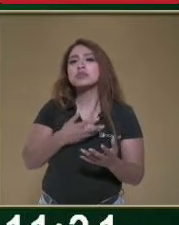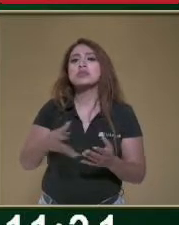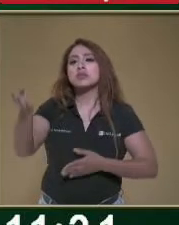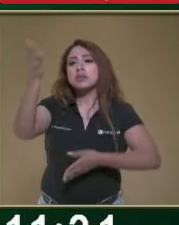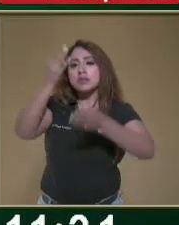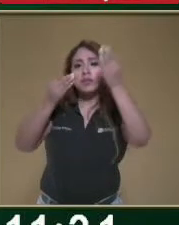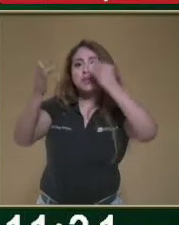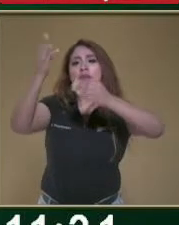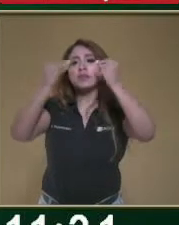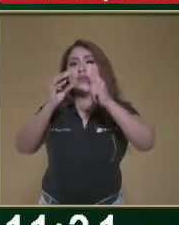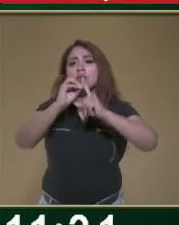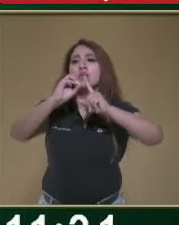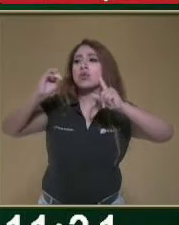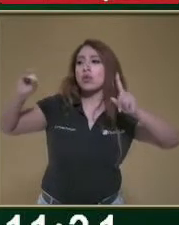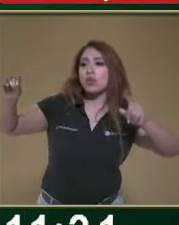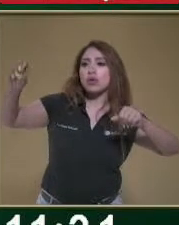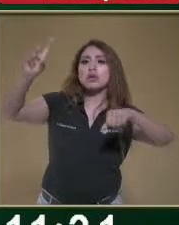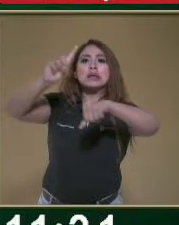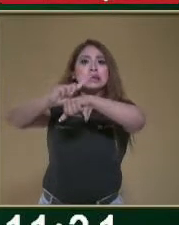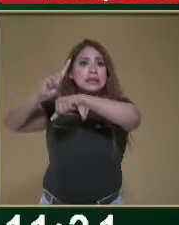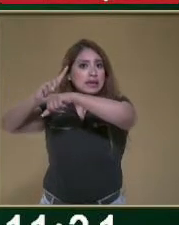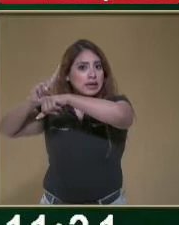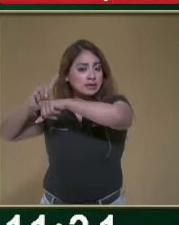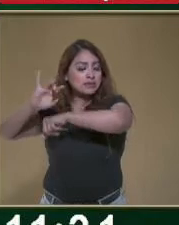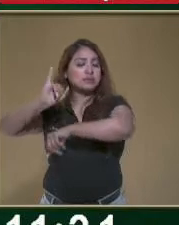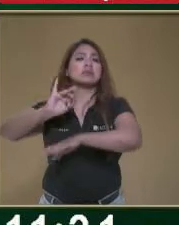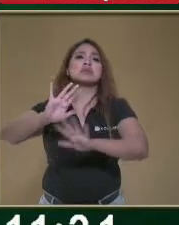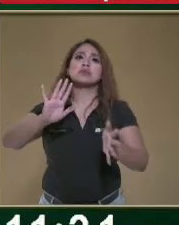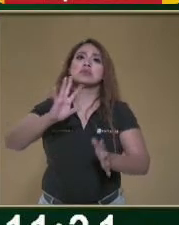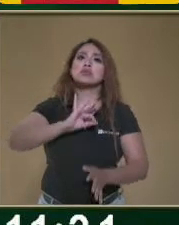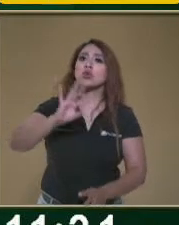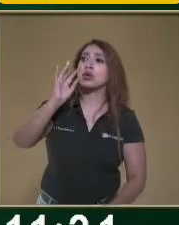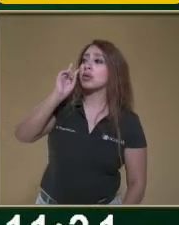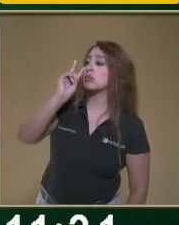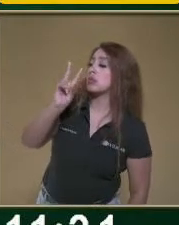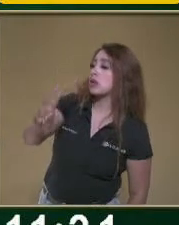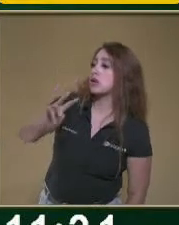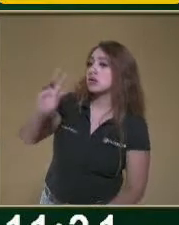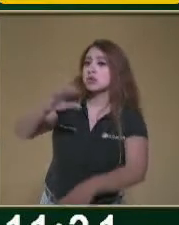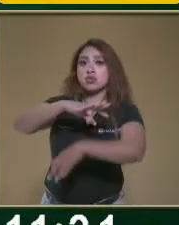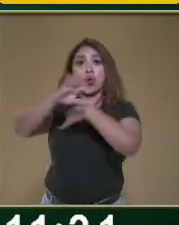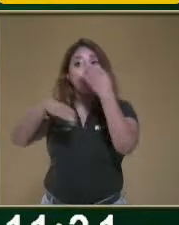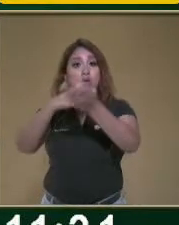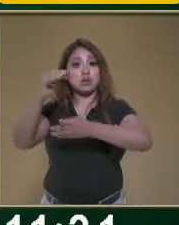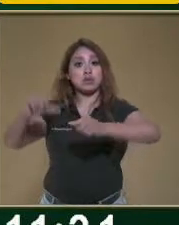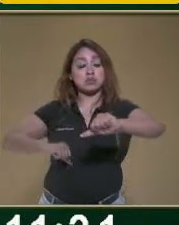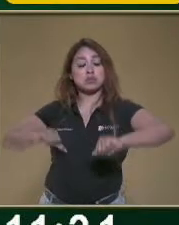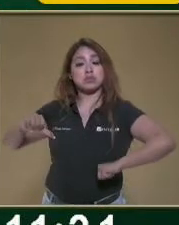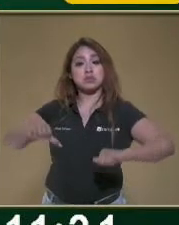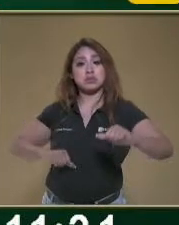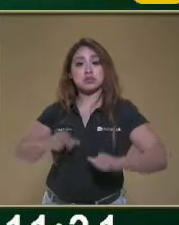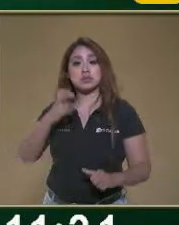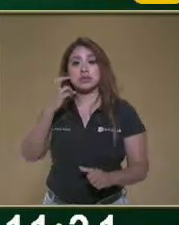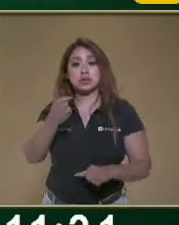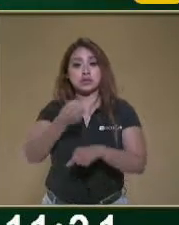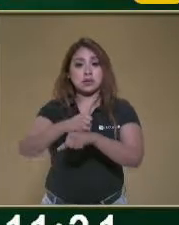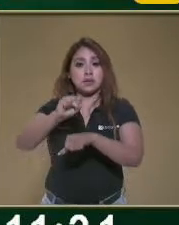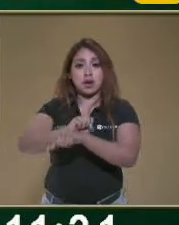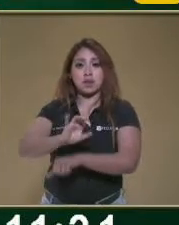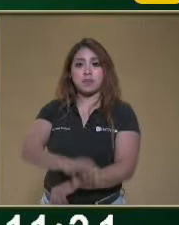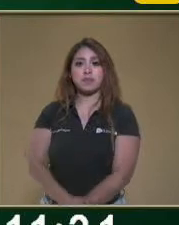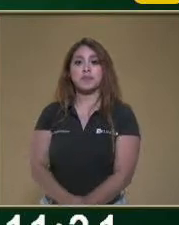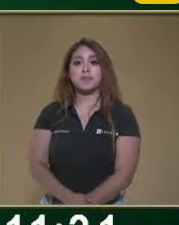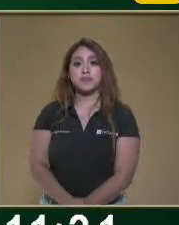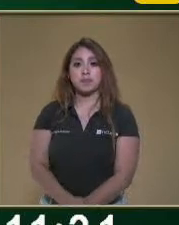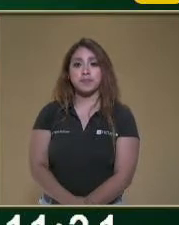orden de los días, maestra Ana, y poder observar así todas las actividades que realizaron durante esa semana.